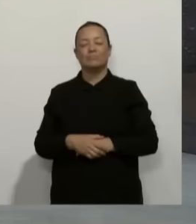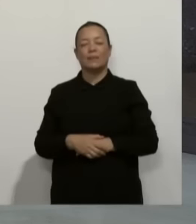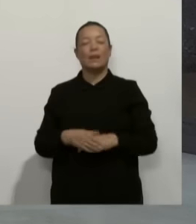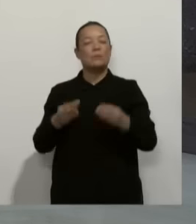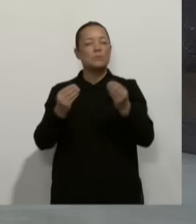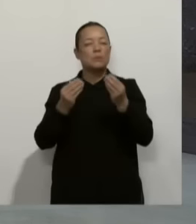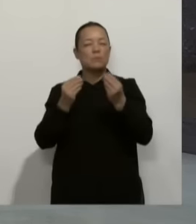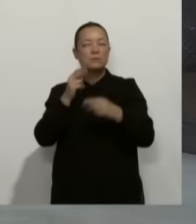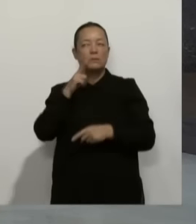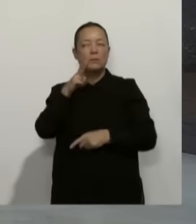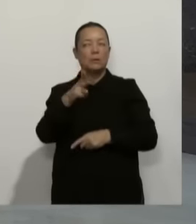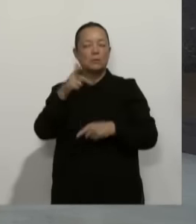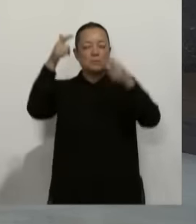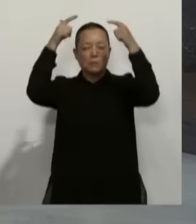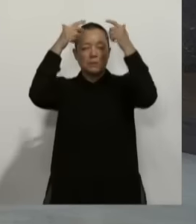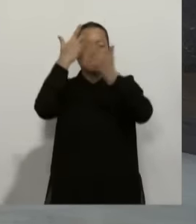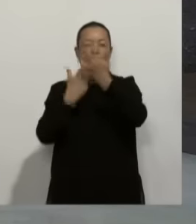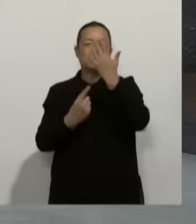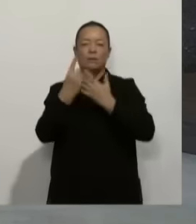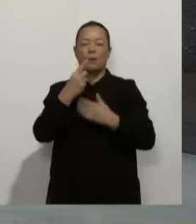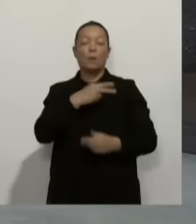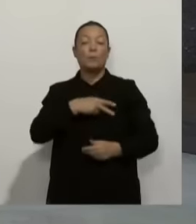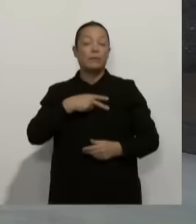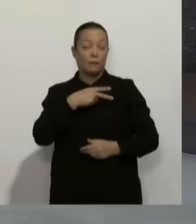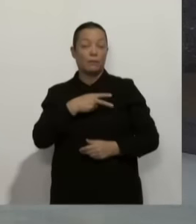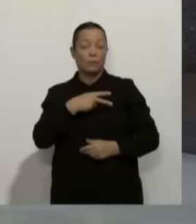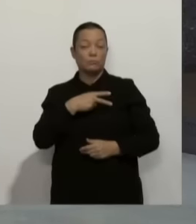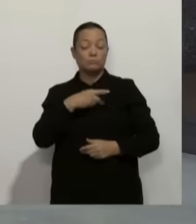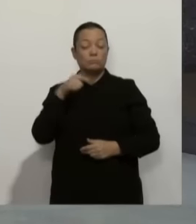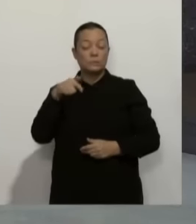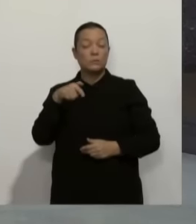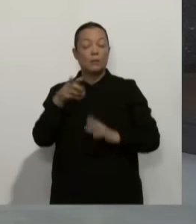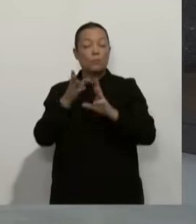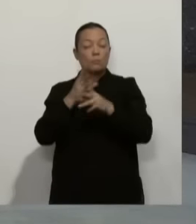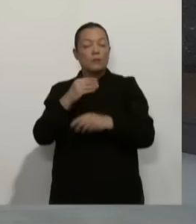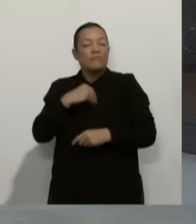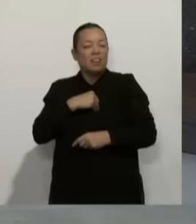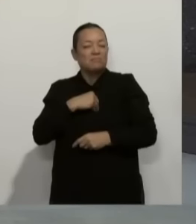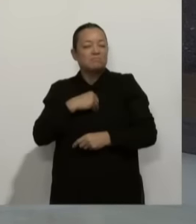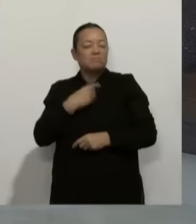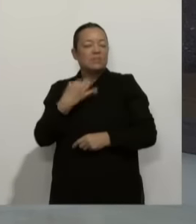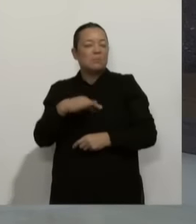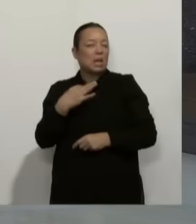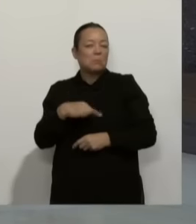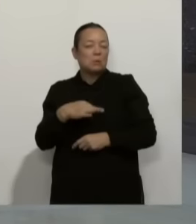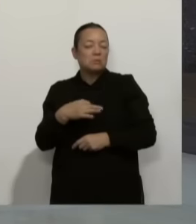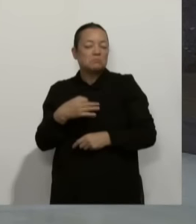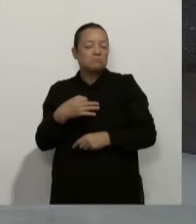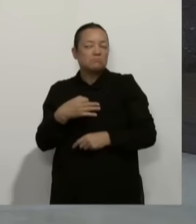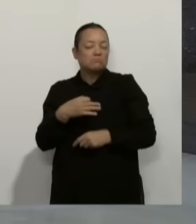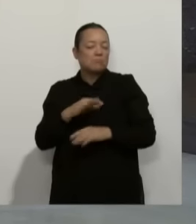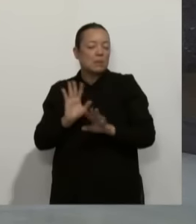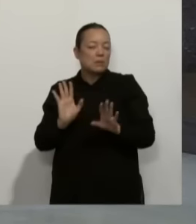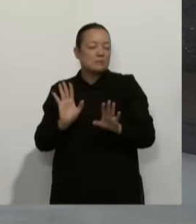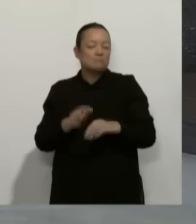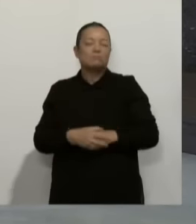una vez nos habrán dicho: la Santísima Trinidad es un misterio y como tal hay que creerlo y nada más, ni más ni